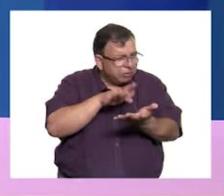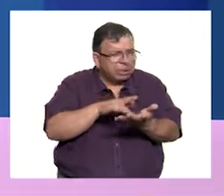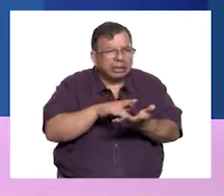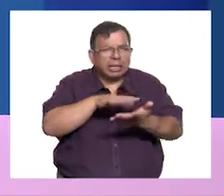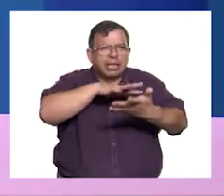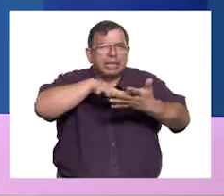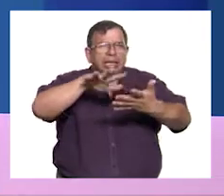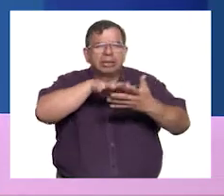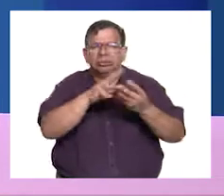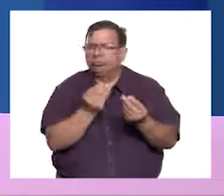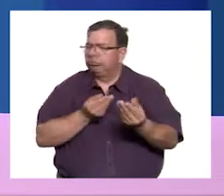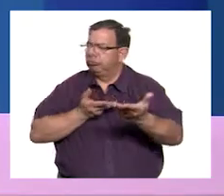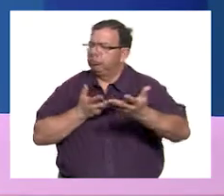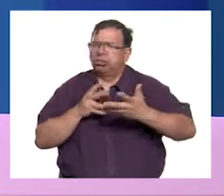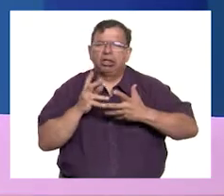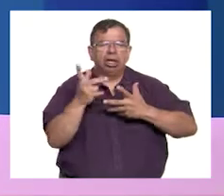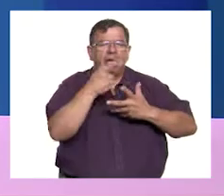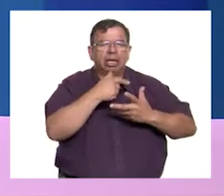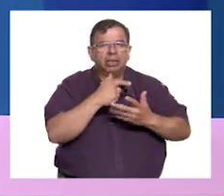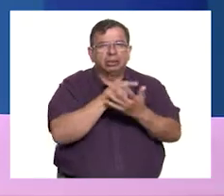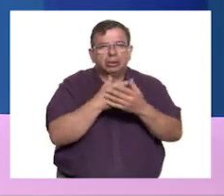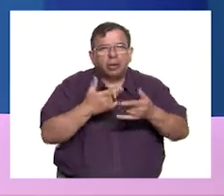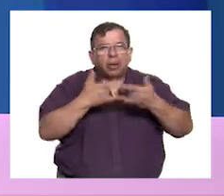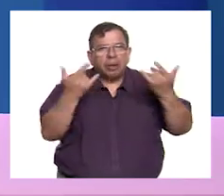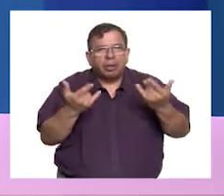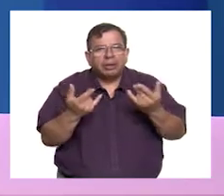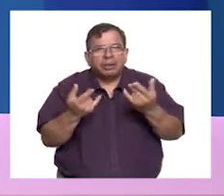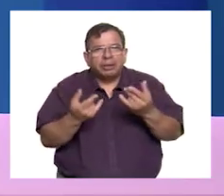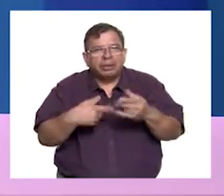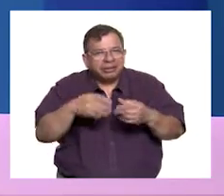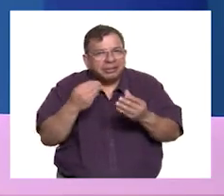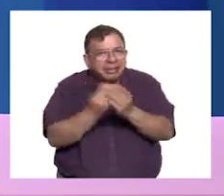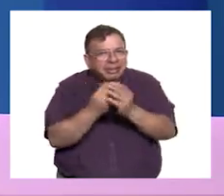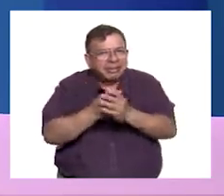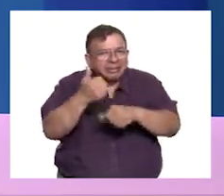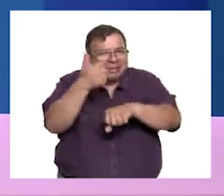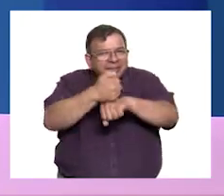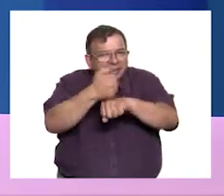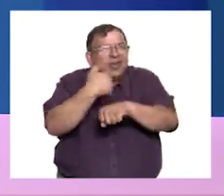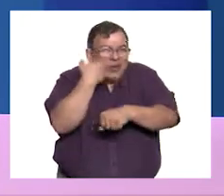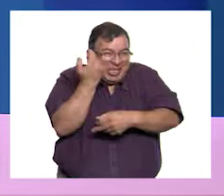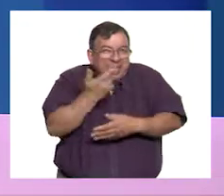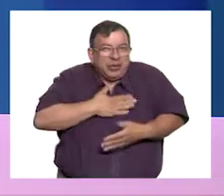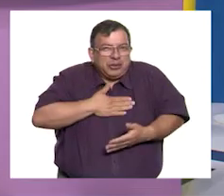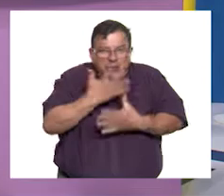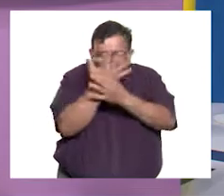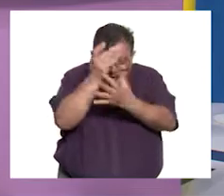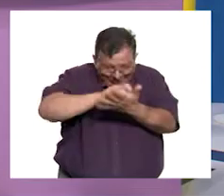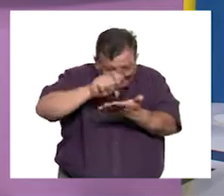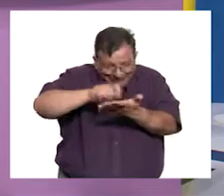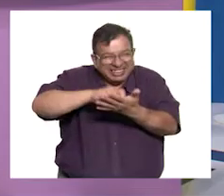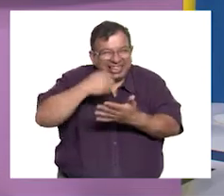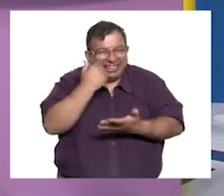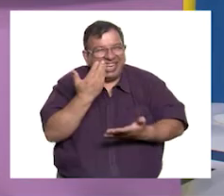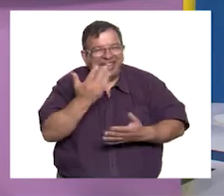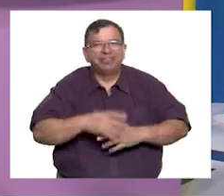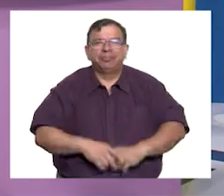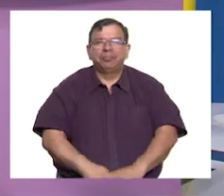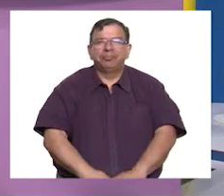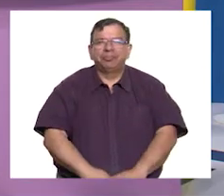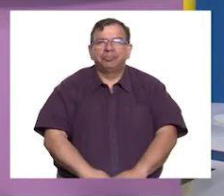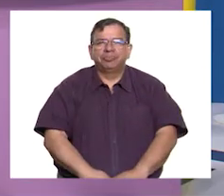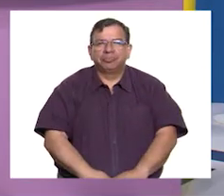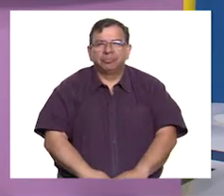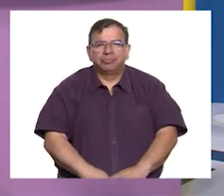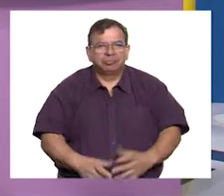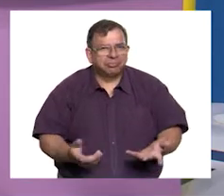de la adaptación de un cuento en una sesión de sexto grado. Ya quiero escribir la mía. De hecho,